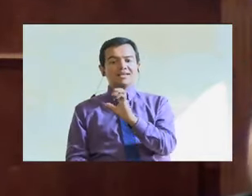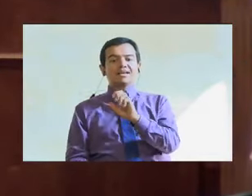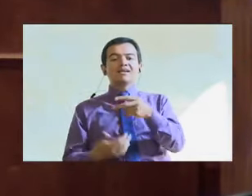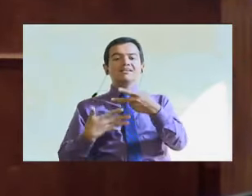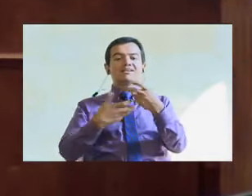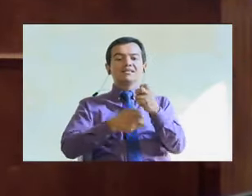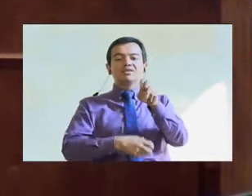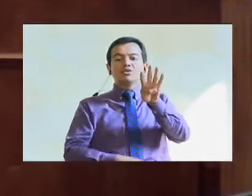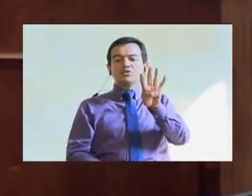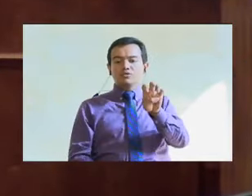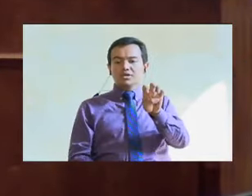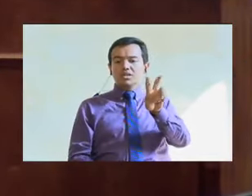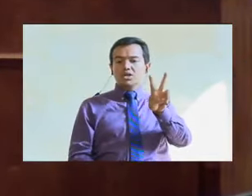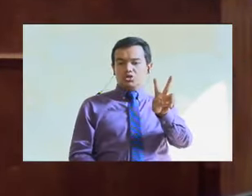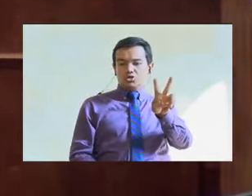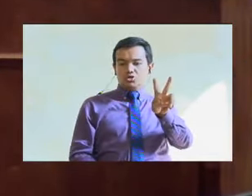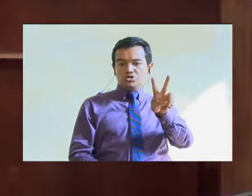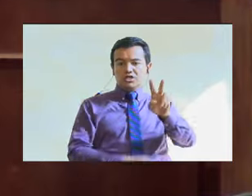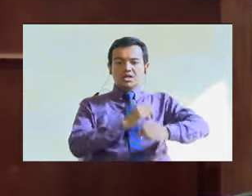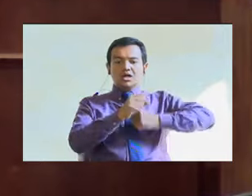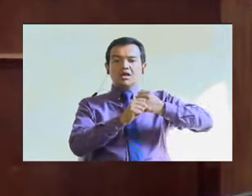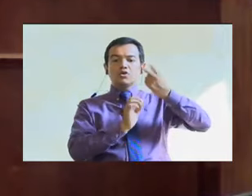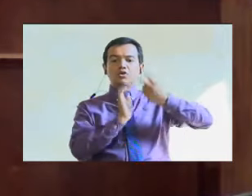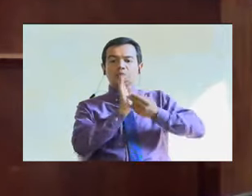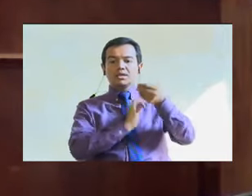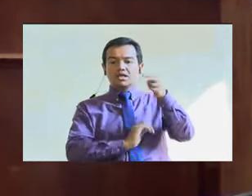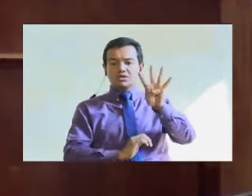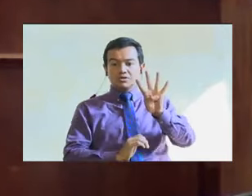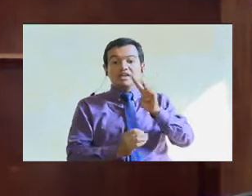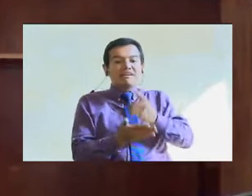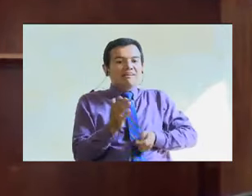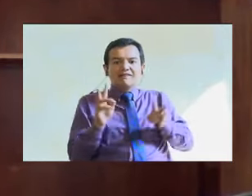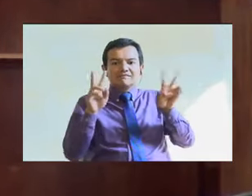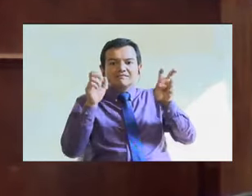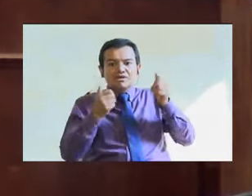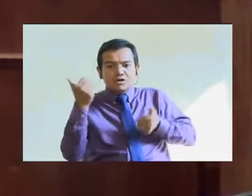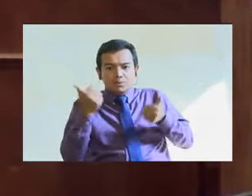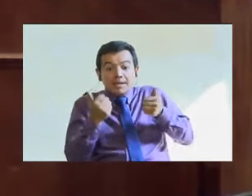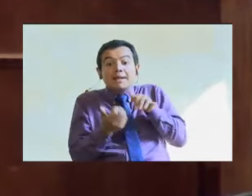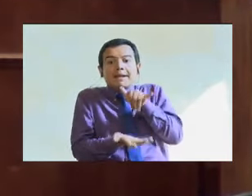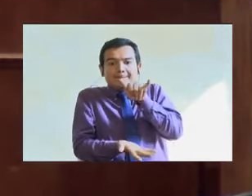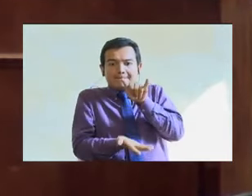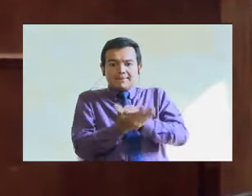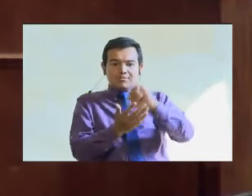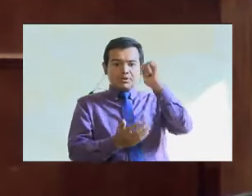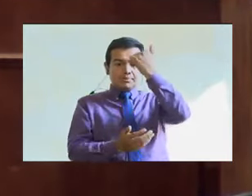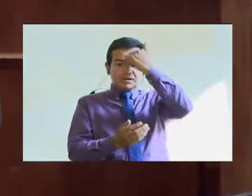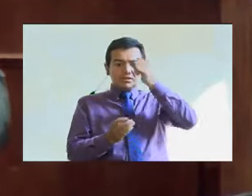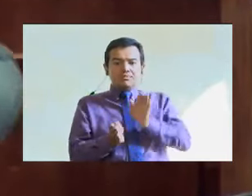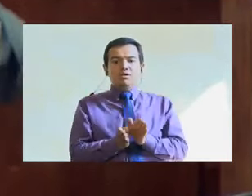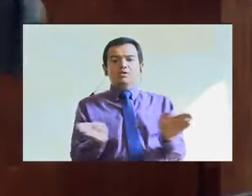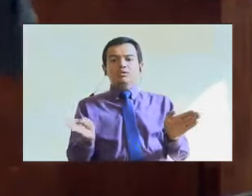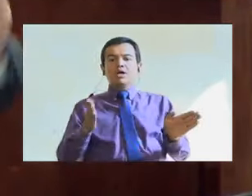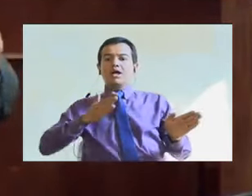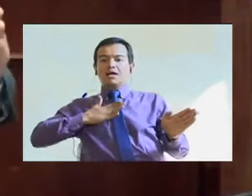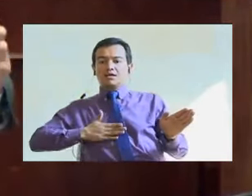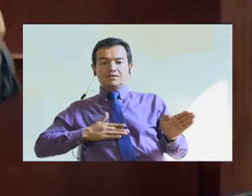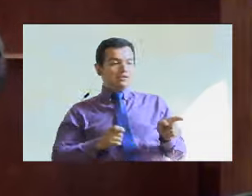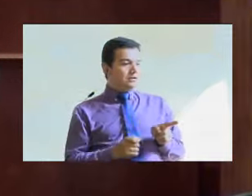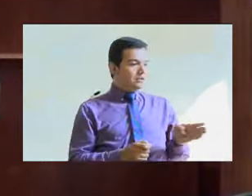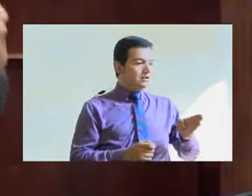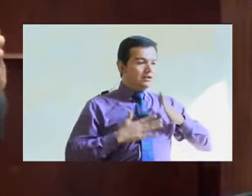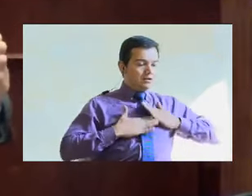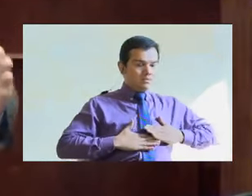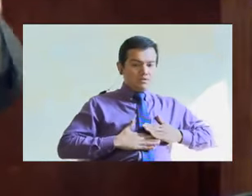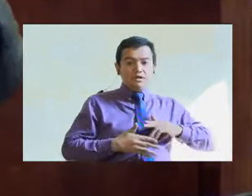c792 de 2014 en relación con el principio de doble conformidad aquí